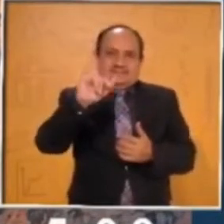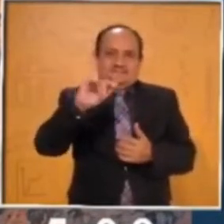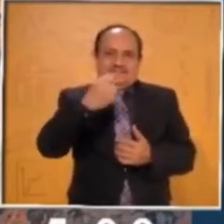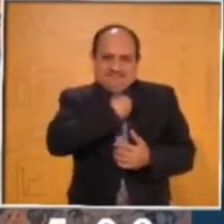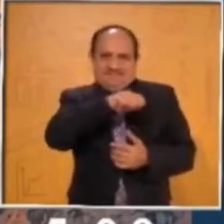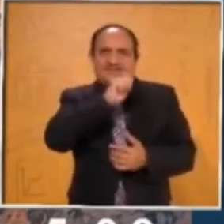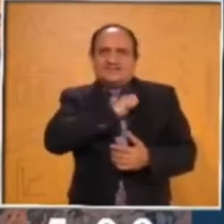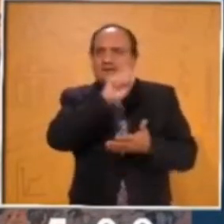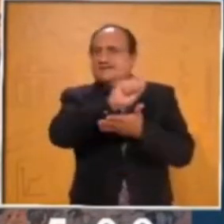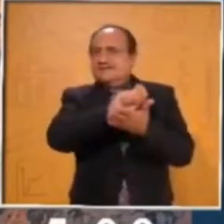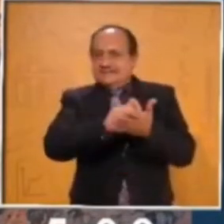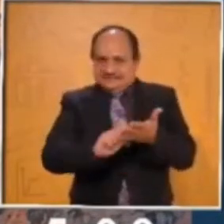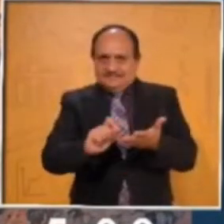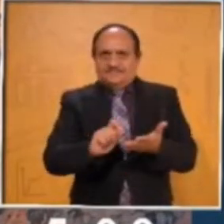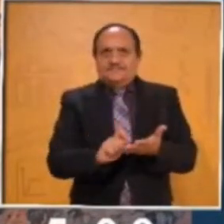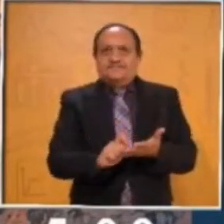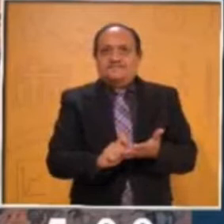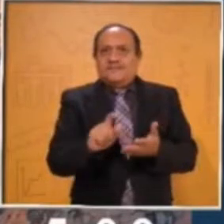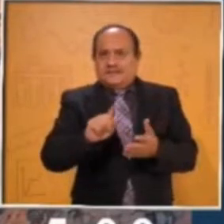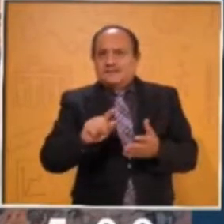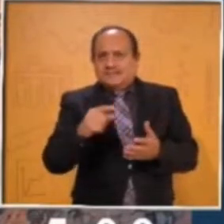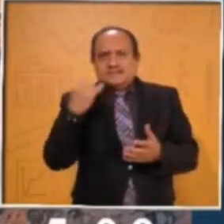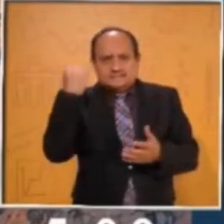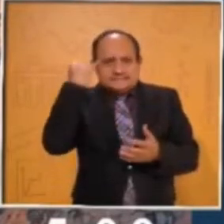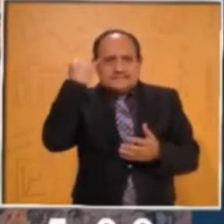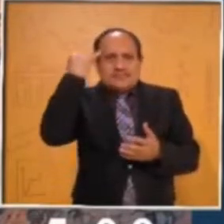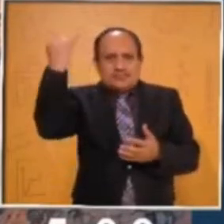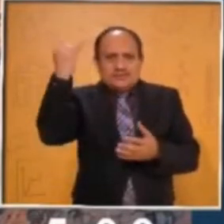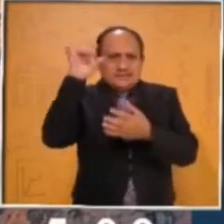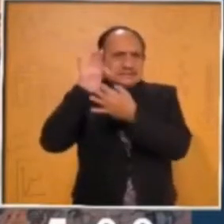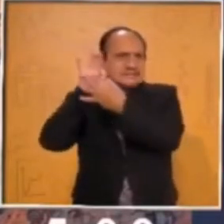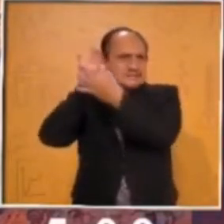¿Sí? Estos son paisajes para que ustedes vayan teniendo.